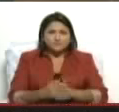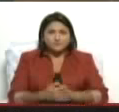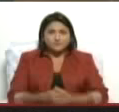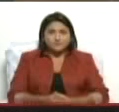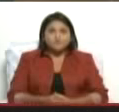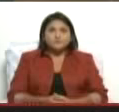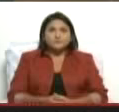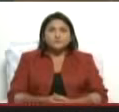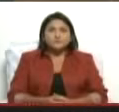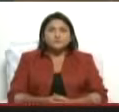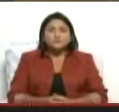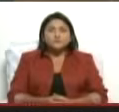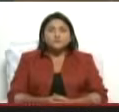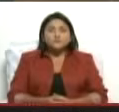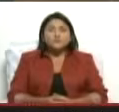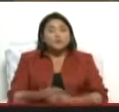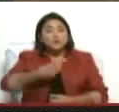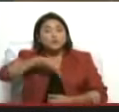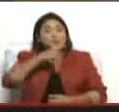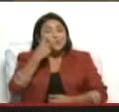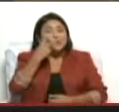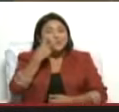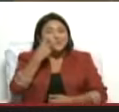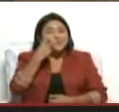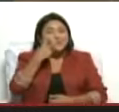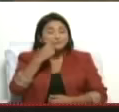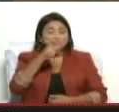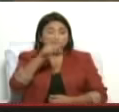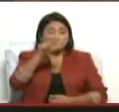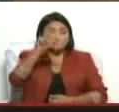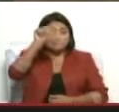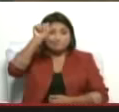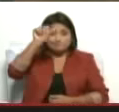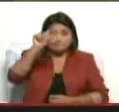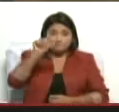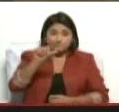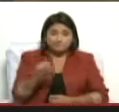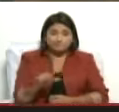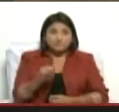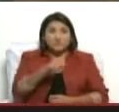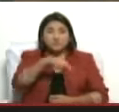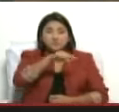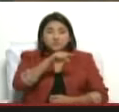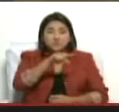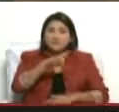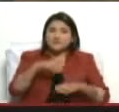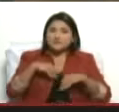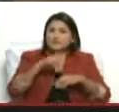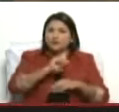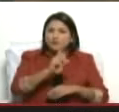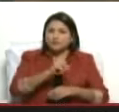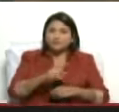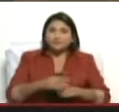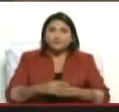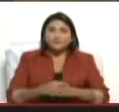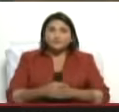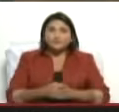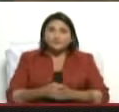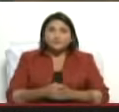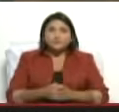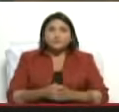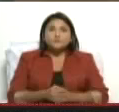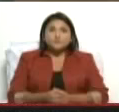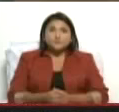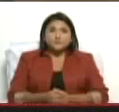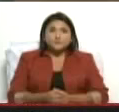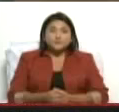en derechos humanos y vimos como lamentablemente no rectificaron cuando a pesar de haber